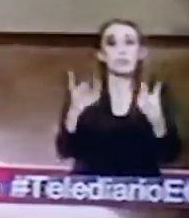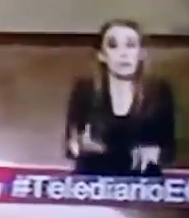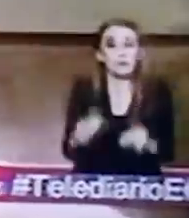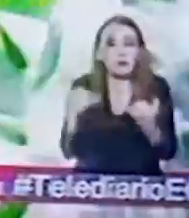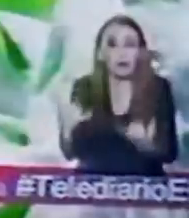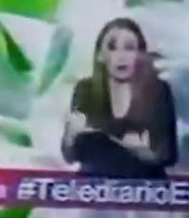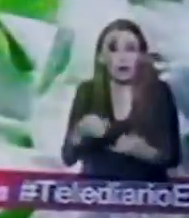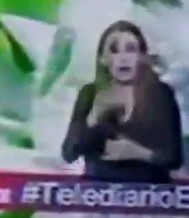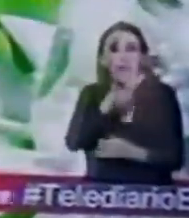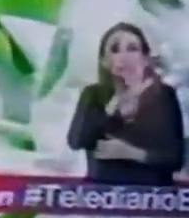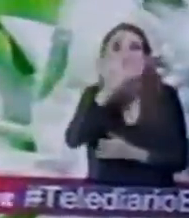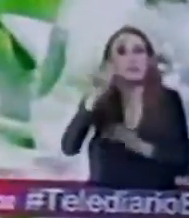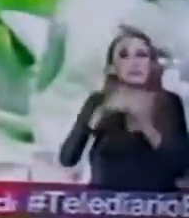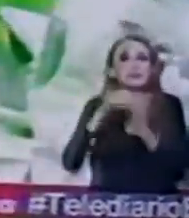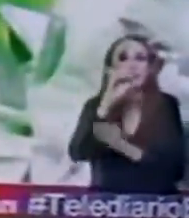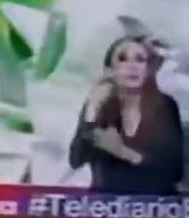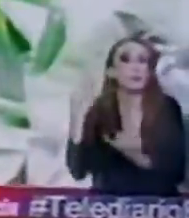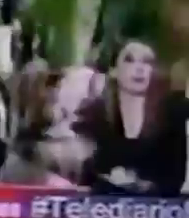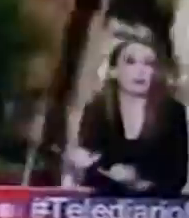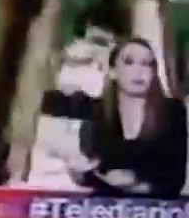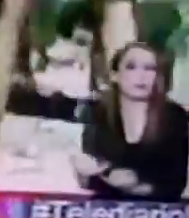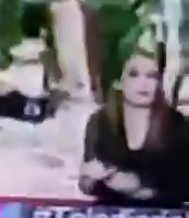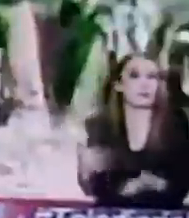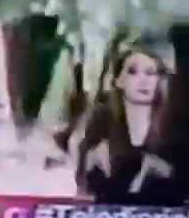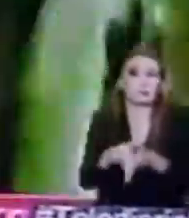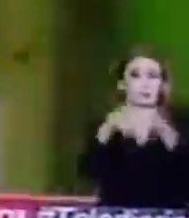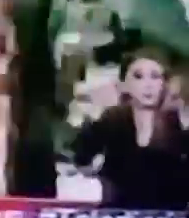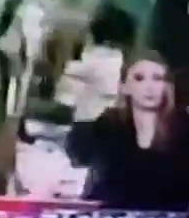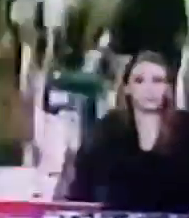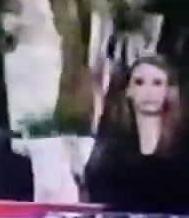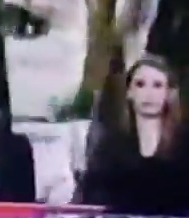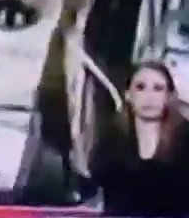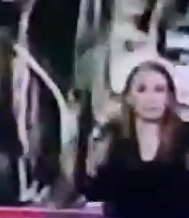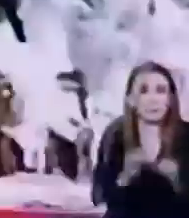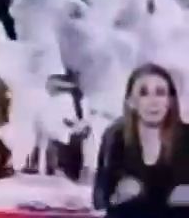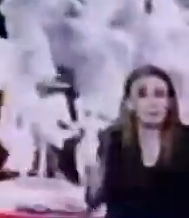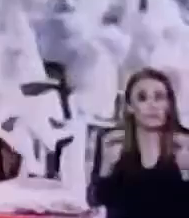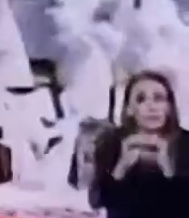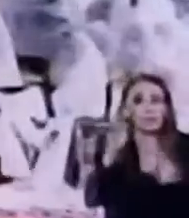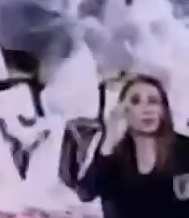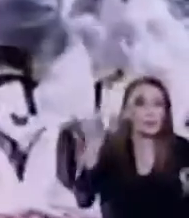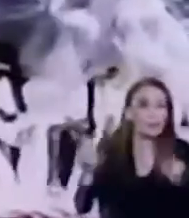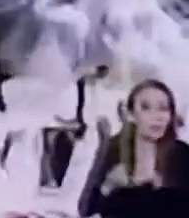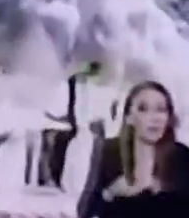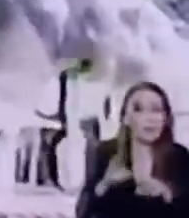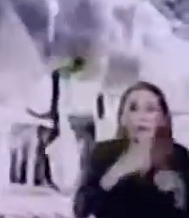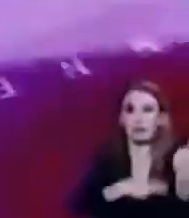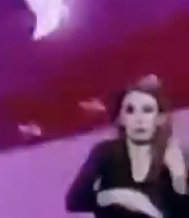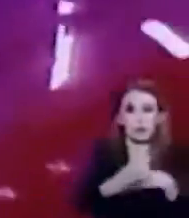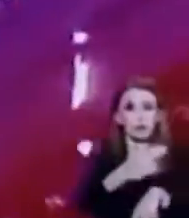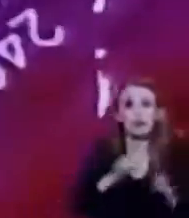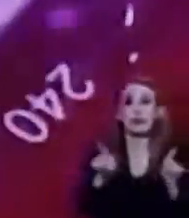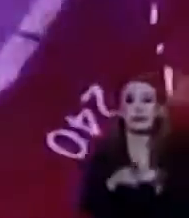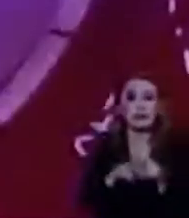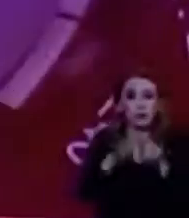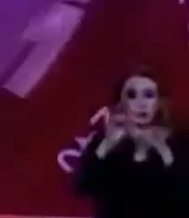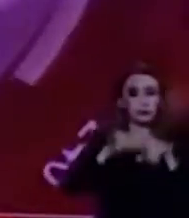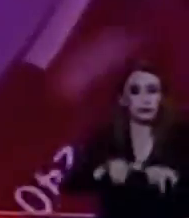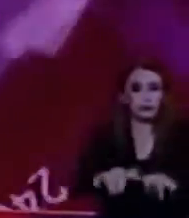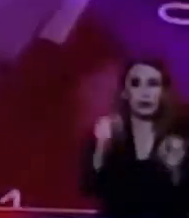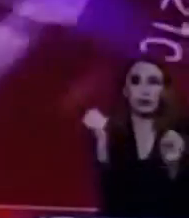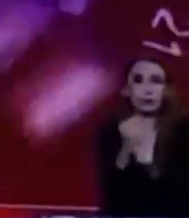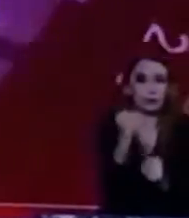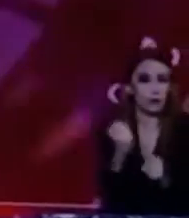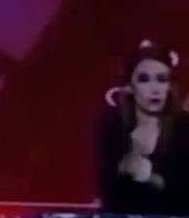estamos exportando. Para la Asociación de Exportadores de Banano AEBE, esto significa asegurar plazas de trabajo y mejorar ventas